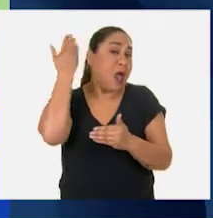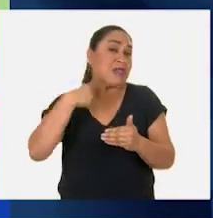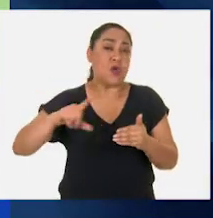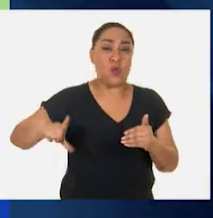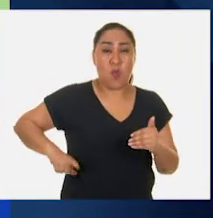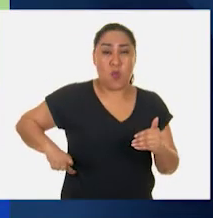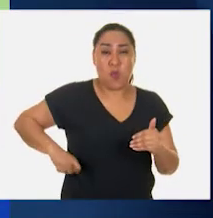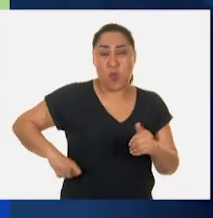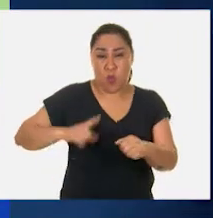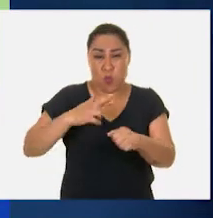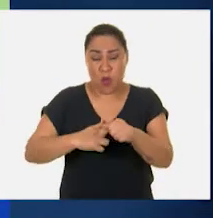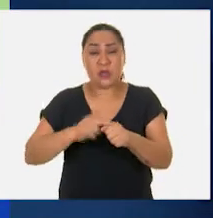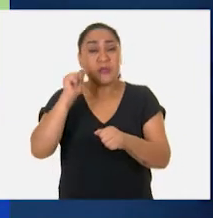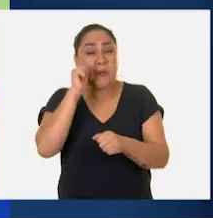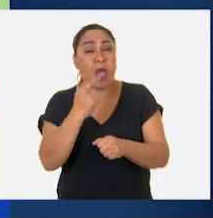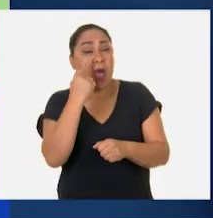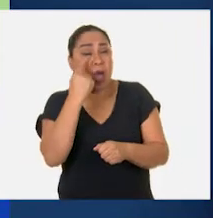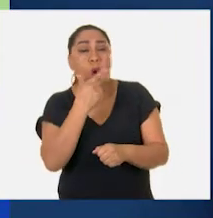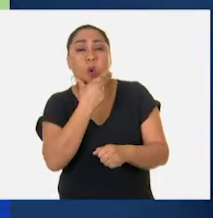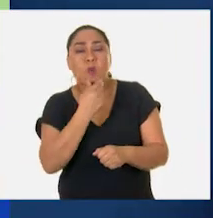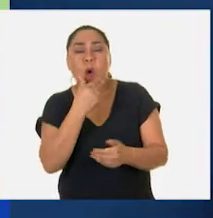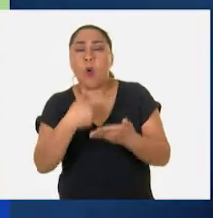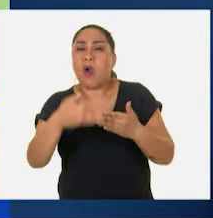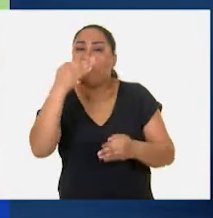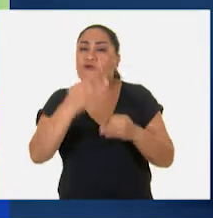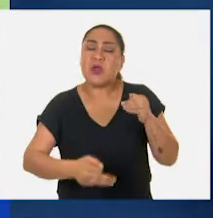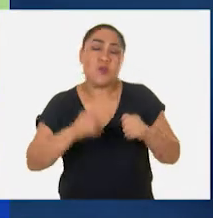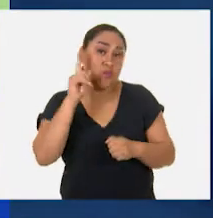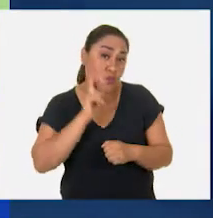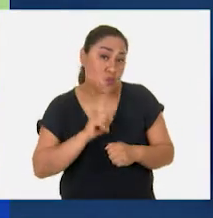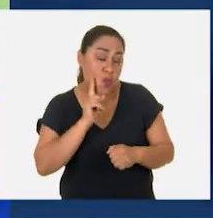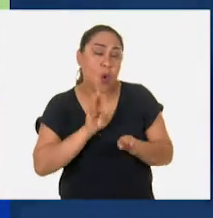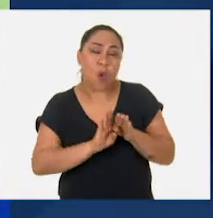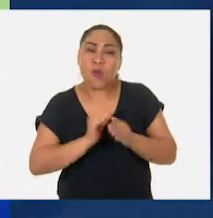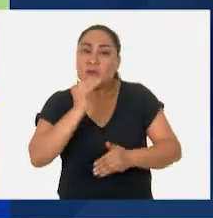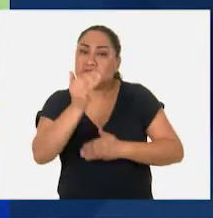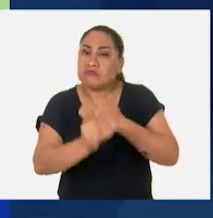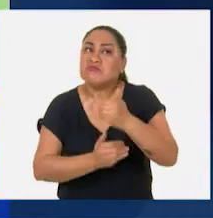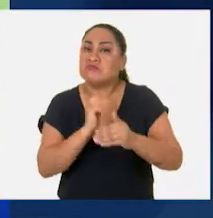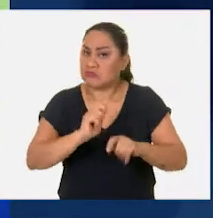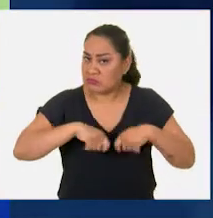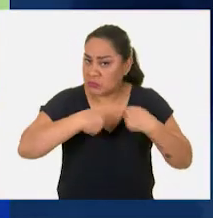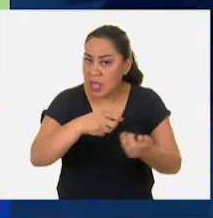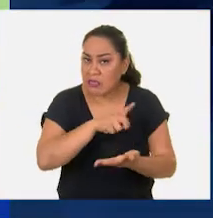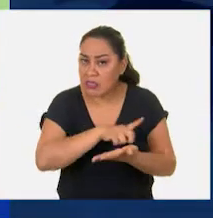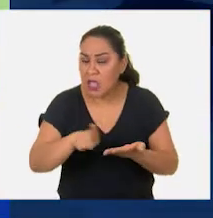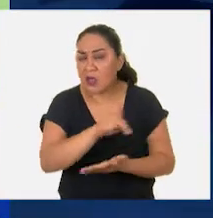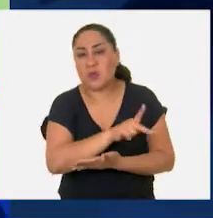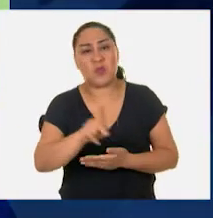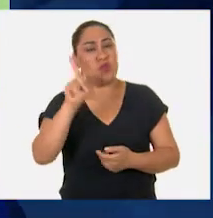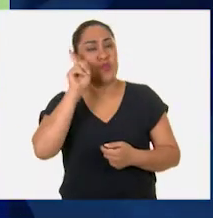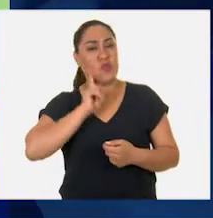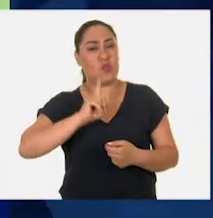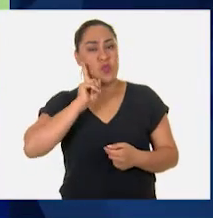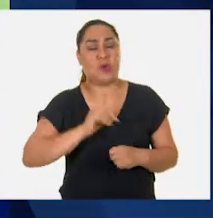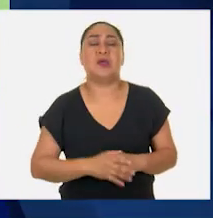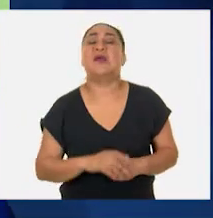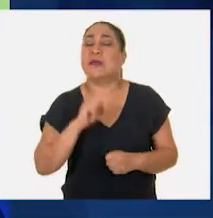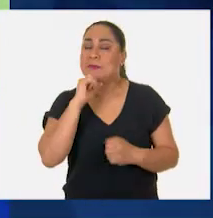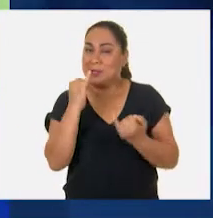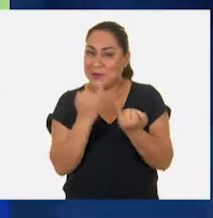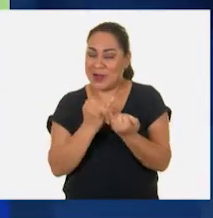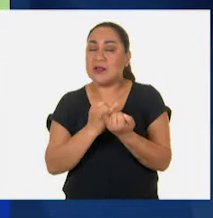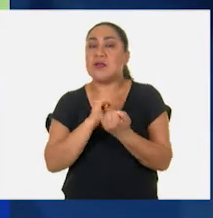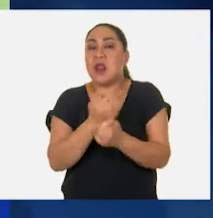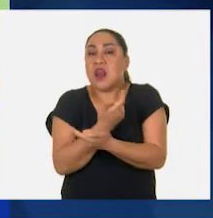ejercido por hombres. Fue un gran avance en el reconocimiento y ejercicio de los derechos de las mujeres, y también se puede relacionar con la libertad